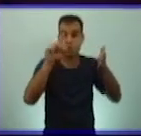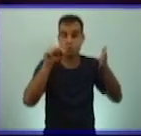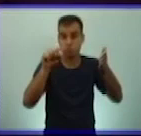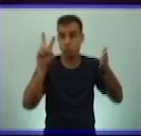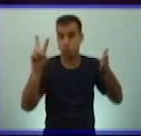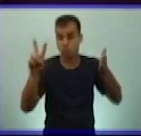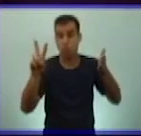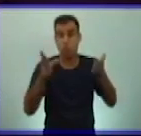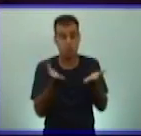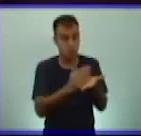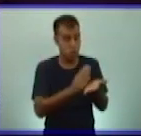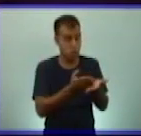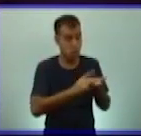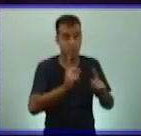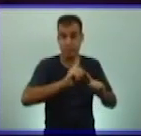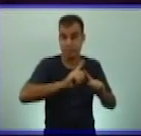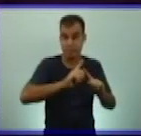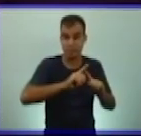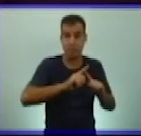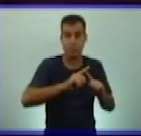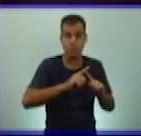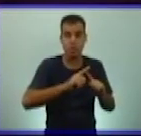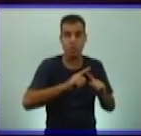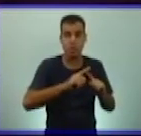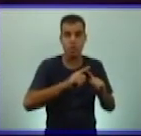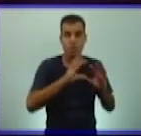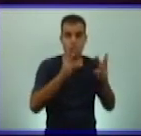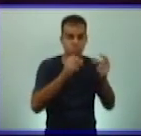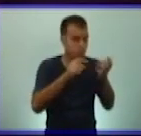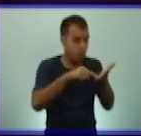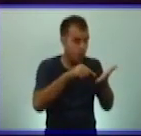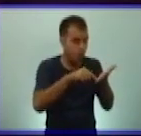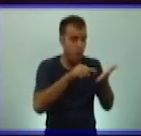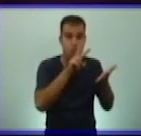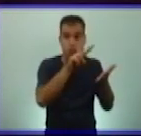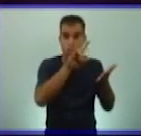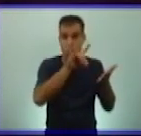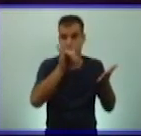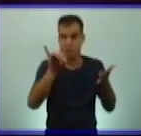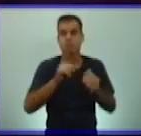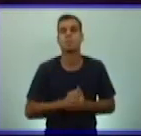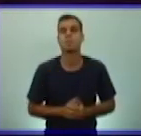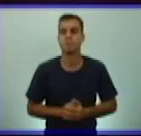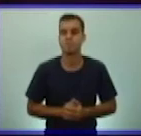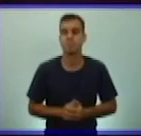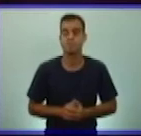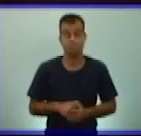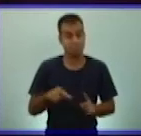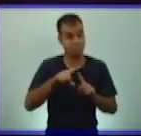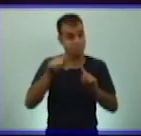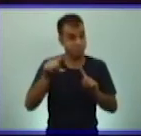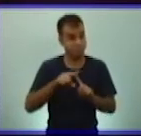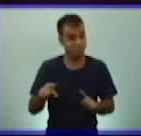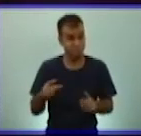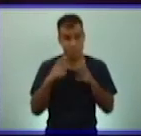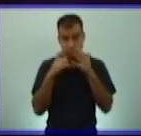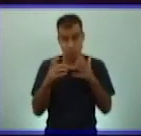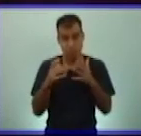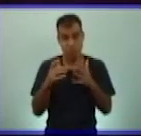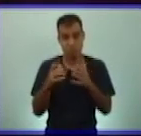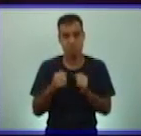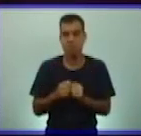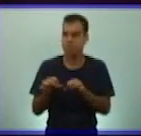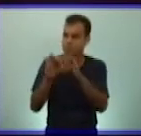de texto que aparece en la página 299. Hemos disfrutado con ustedes estos temas. Familia,